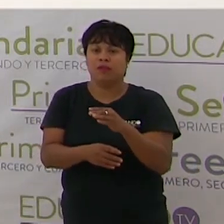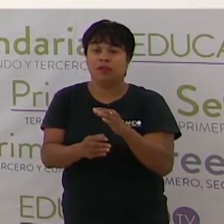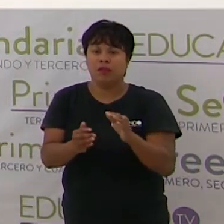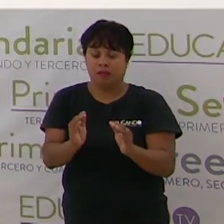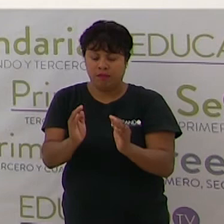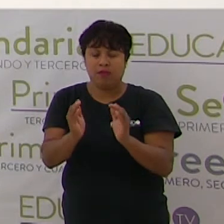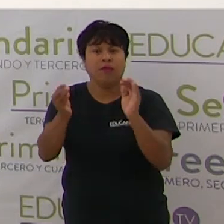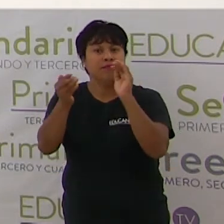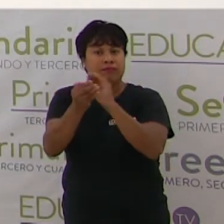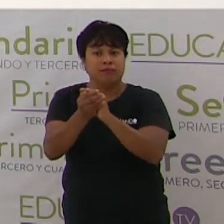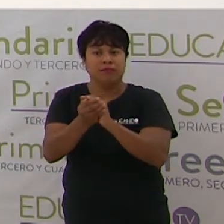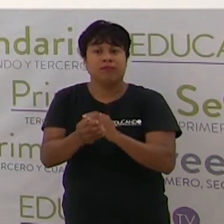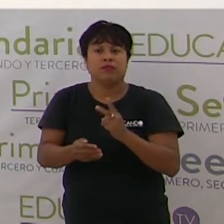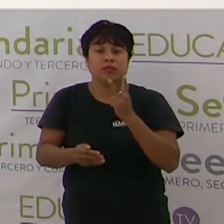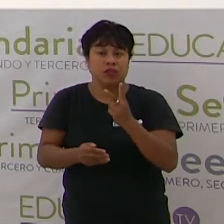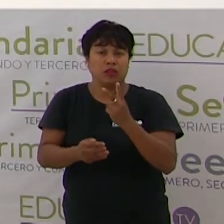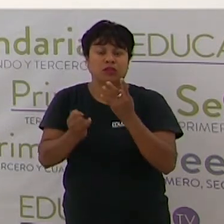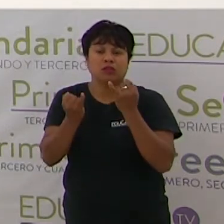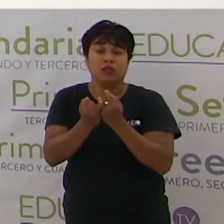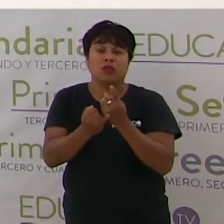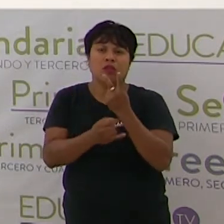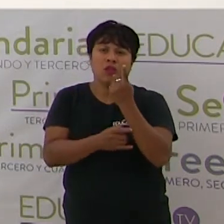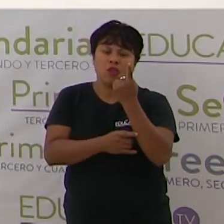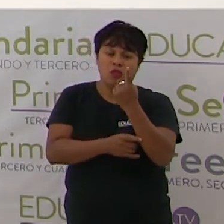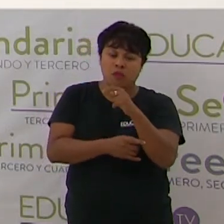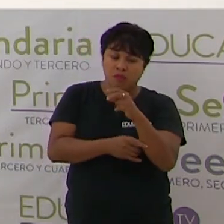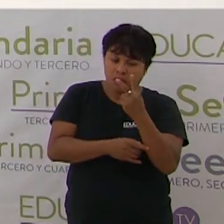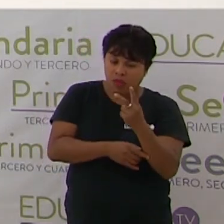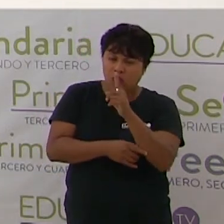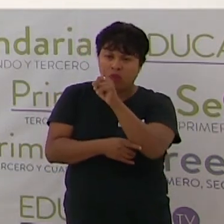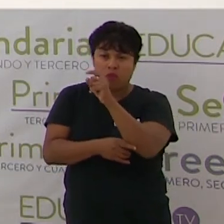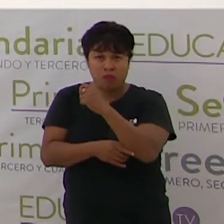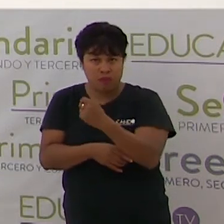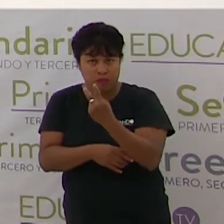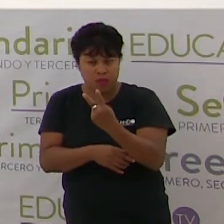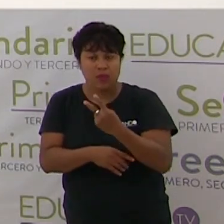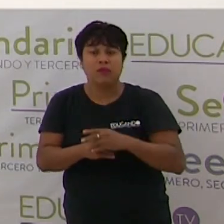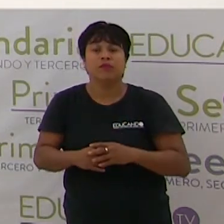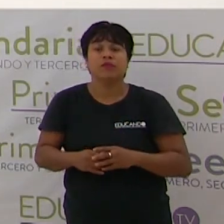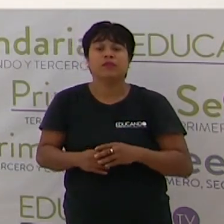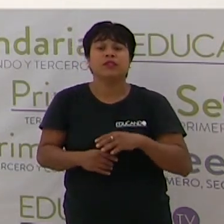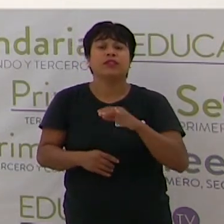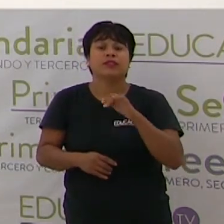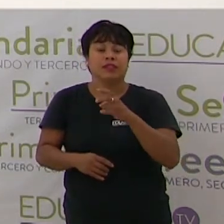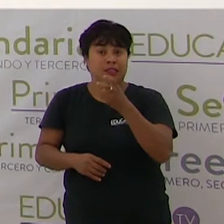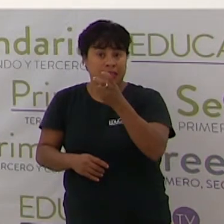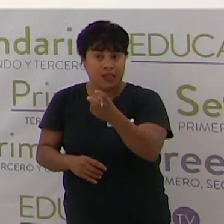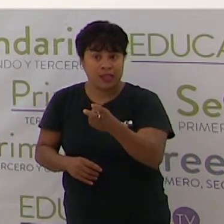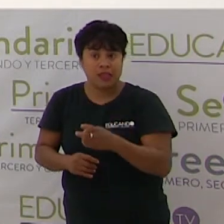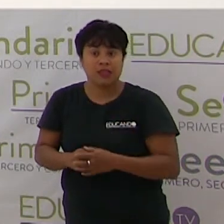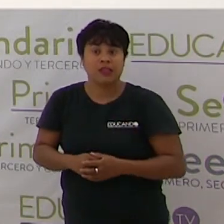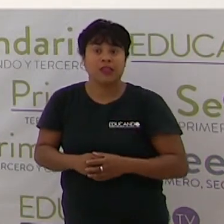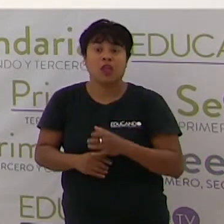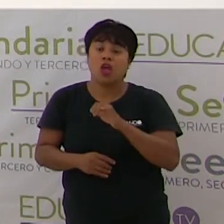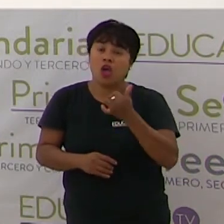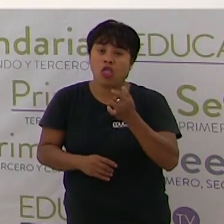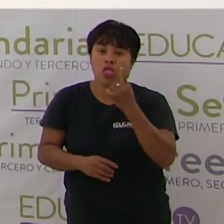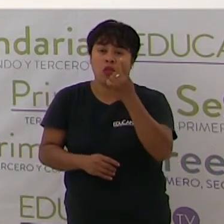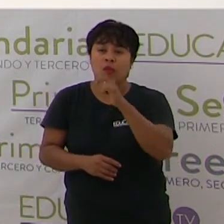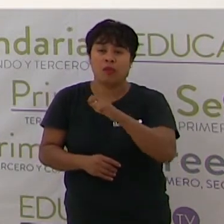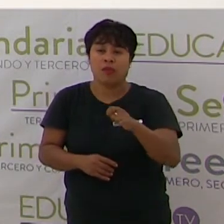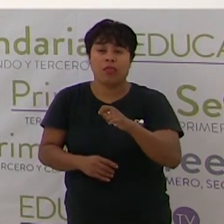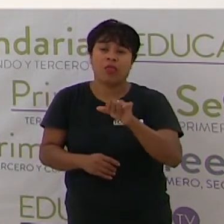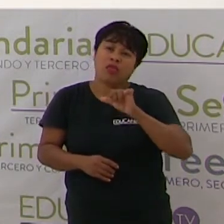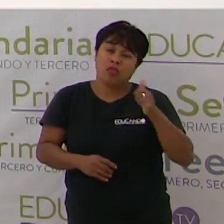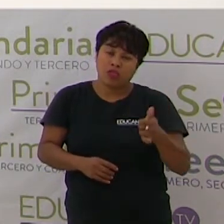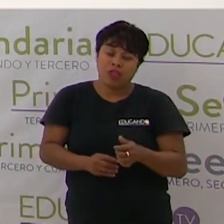de esfera. Hasta aquí llevo 2 medios. Y por supuesto que esta parte pues sería otro medio de